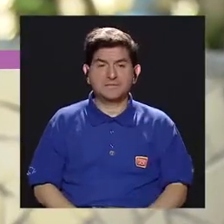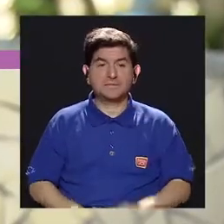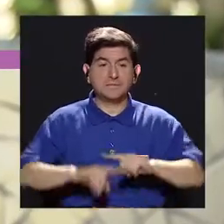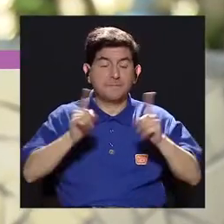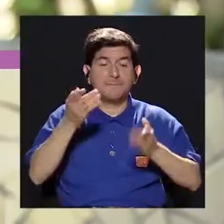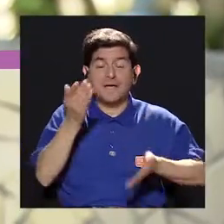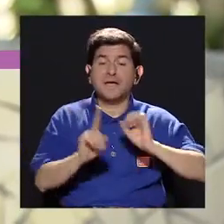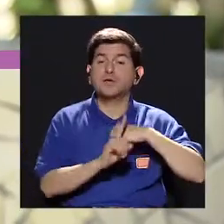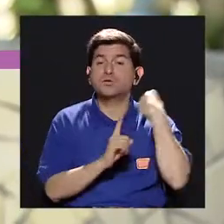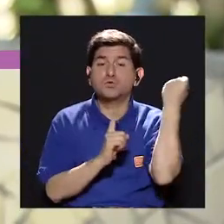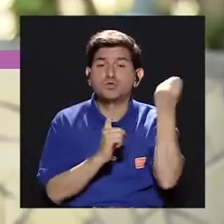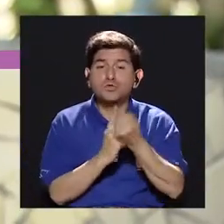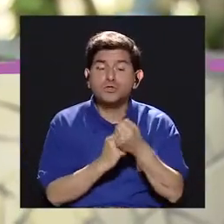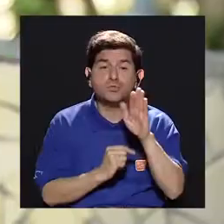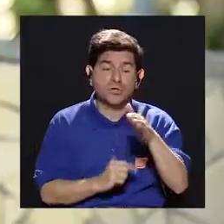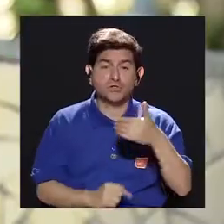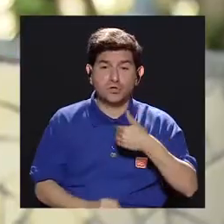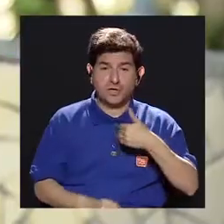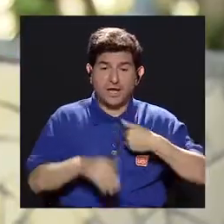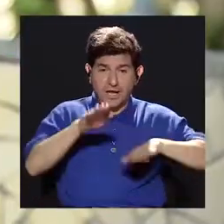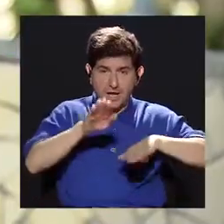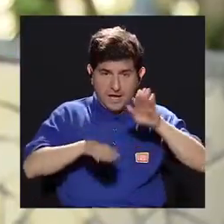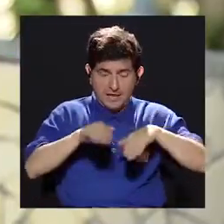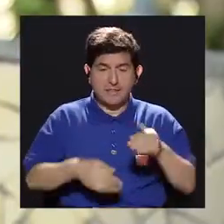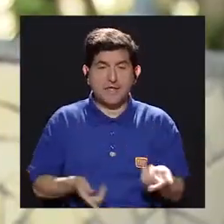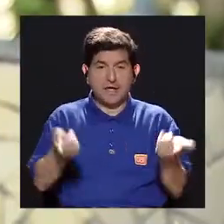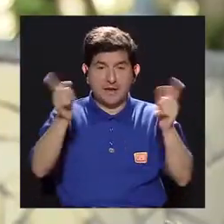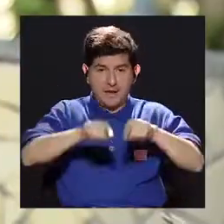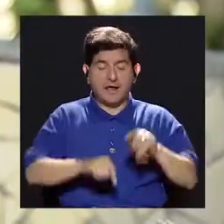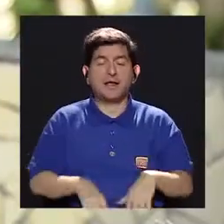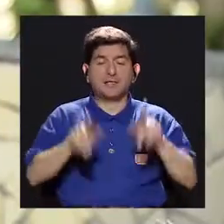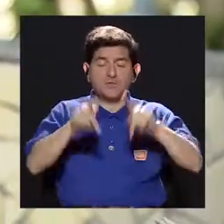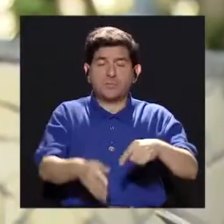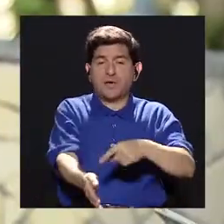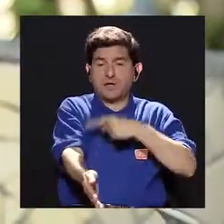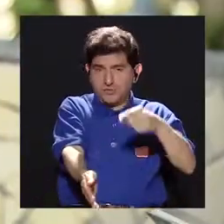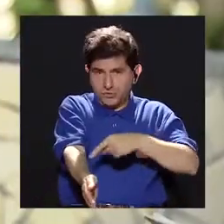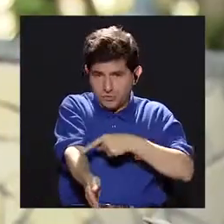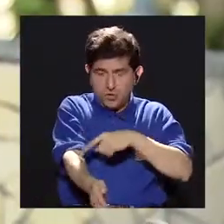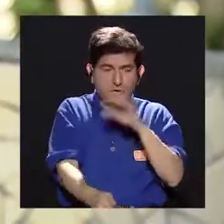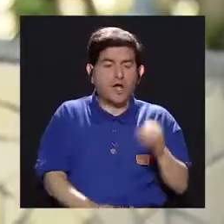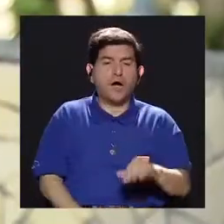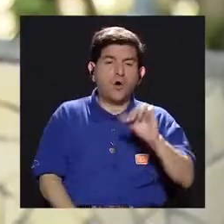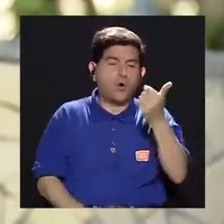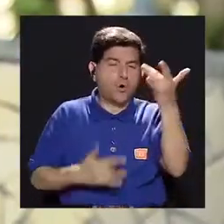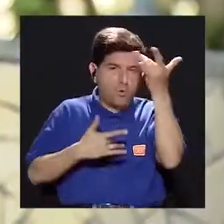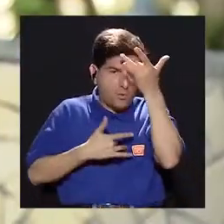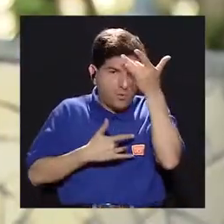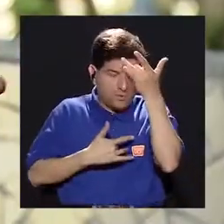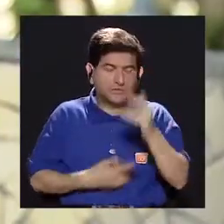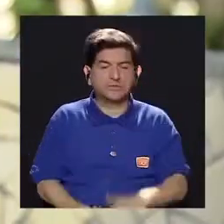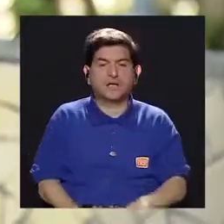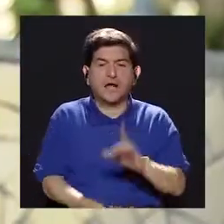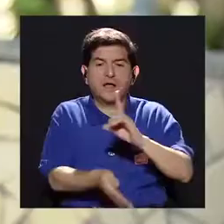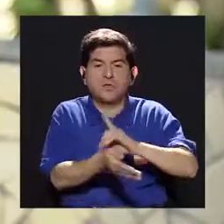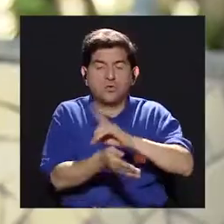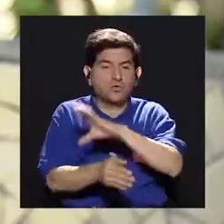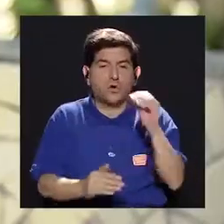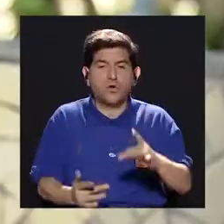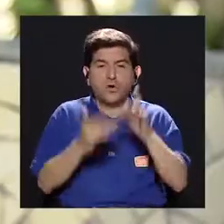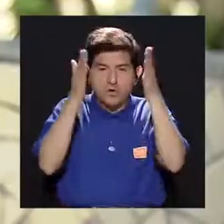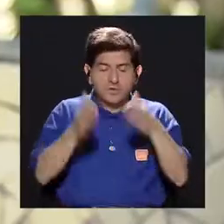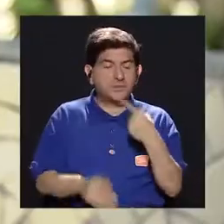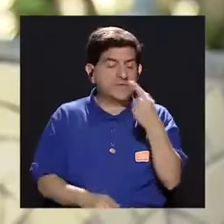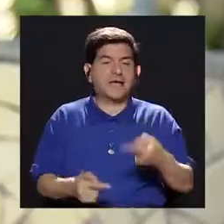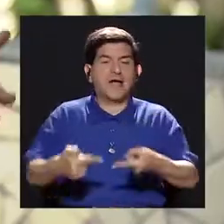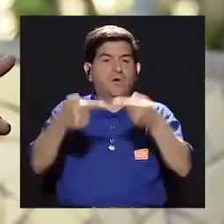que por alguna condición de su pie, como en ejemplo en el caso del pie diabético o alguna otra enfermedad que su médico o su podólogo